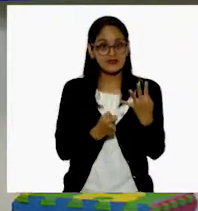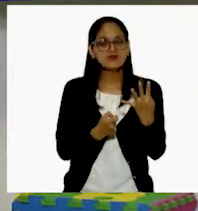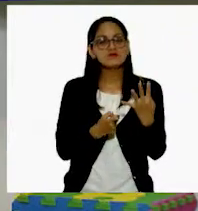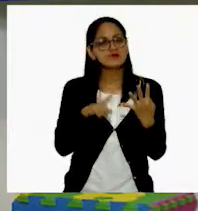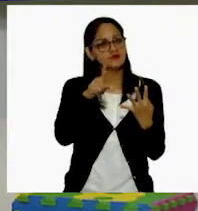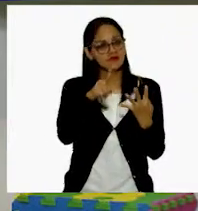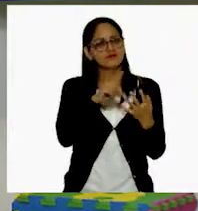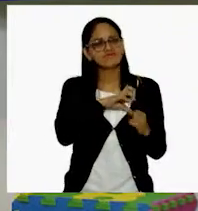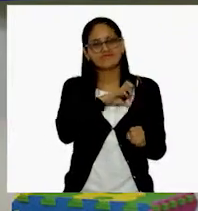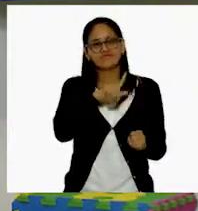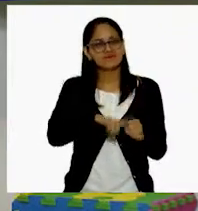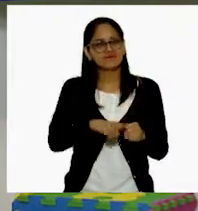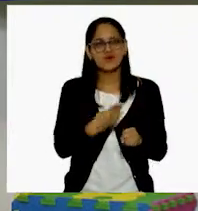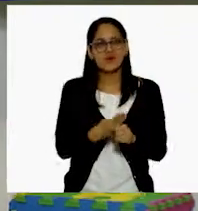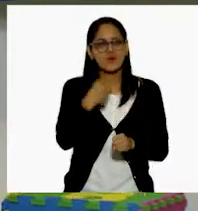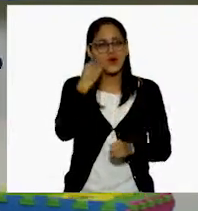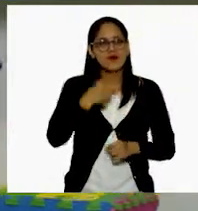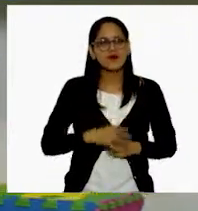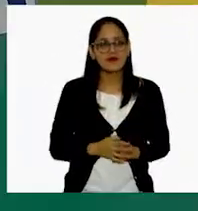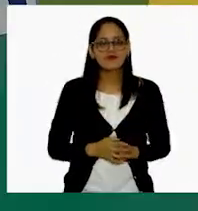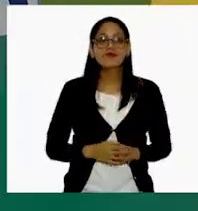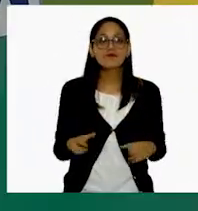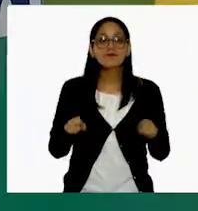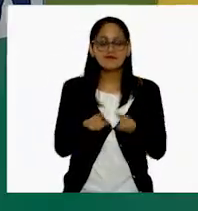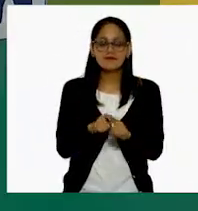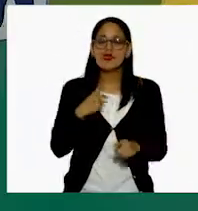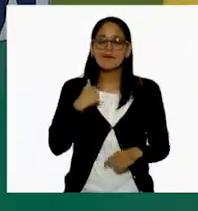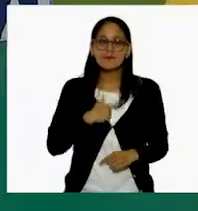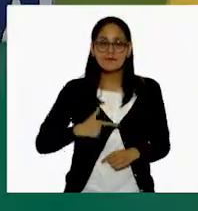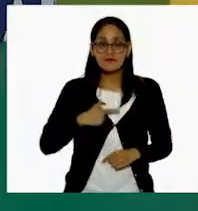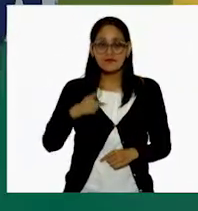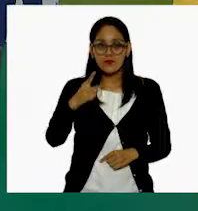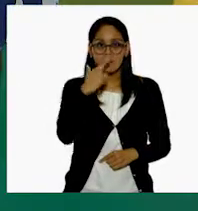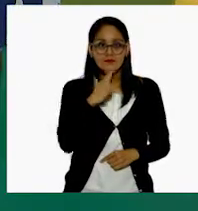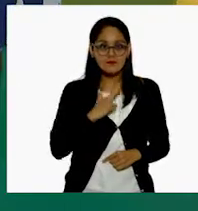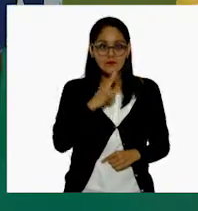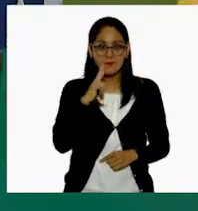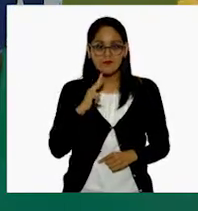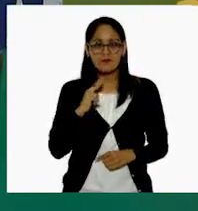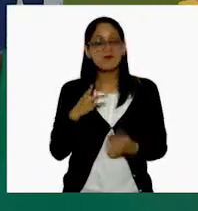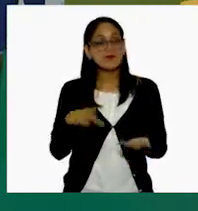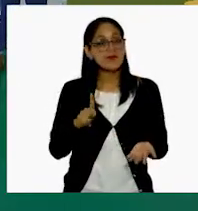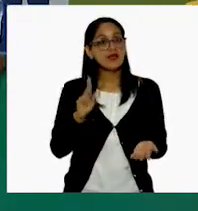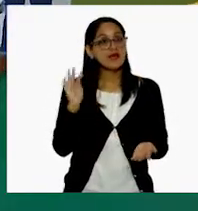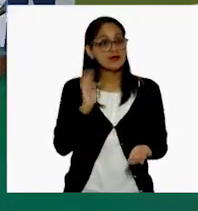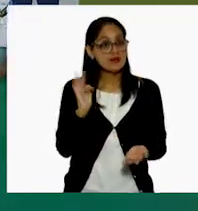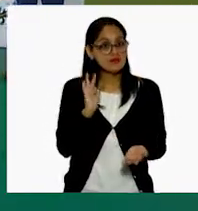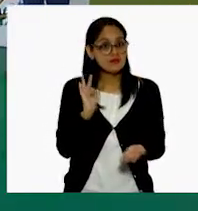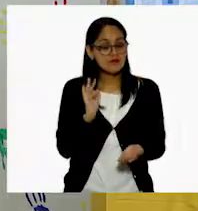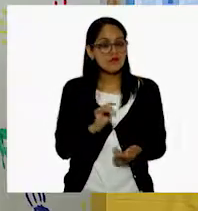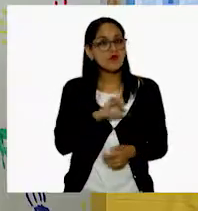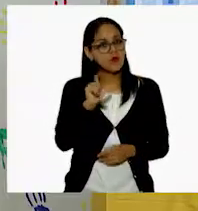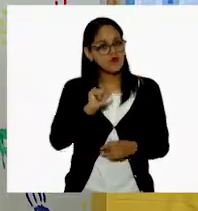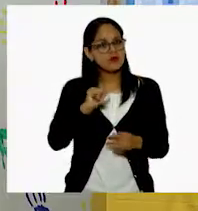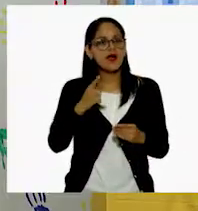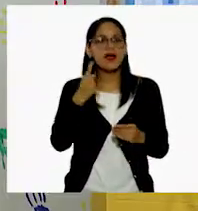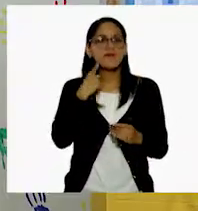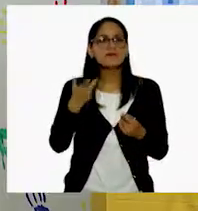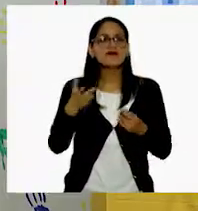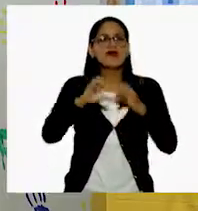niño súper especial. A mí también me gustaron mucho sus respuestas. Pero ¿qué tal si esta vez lo intentamos